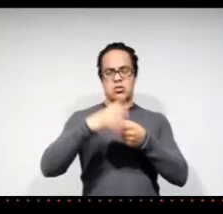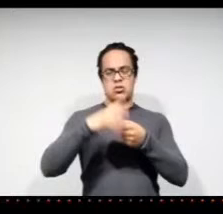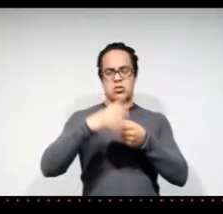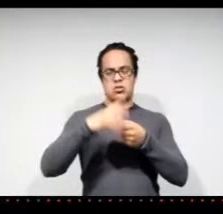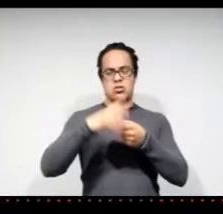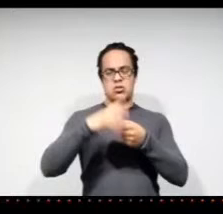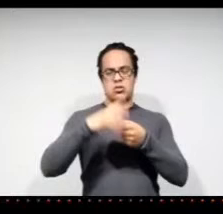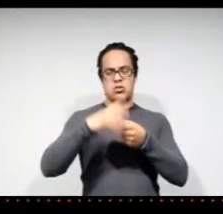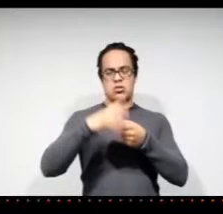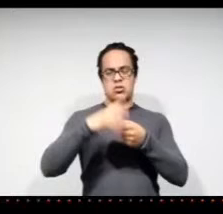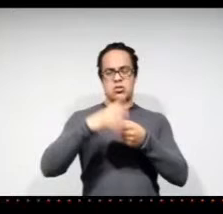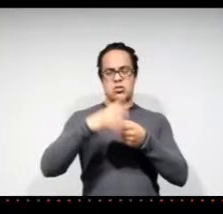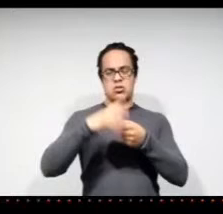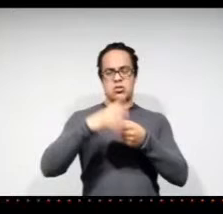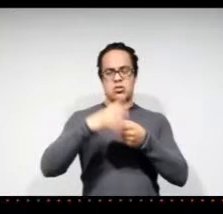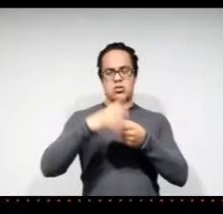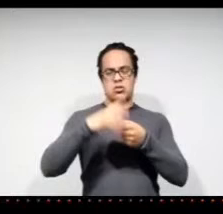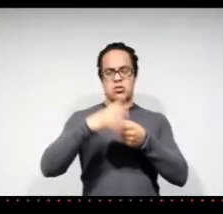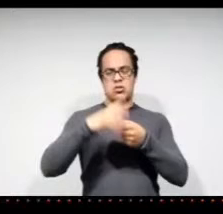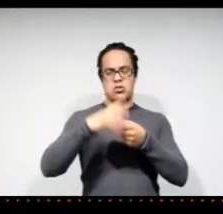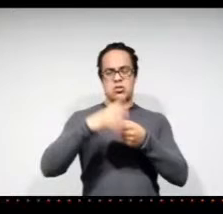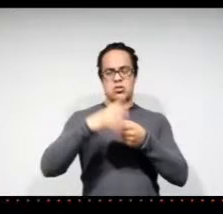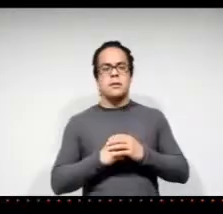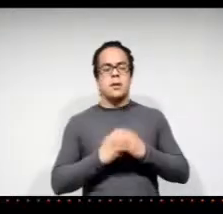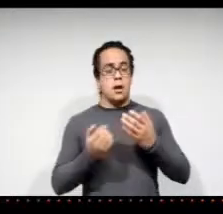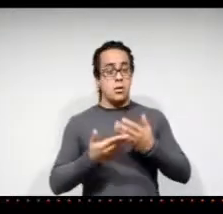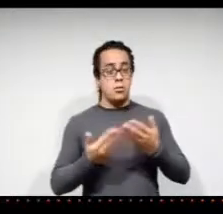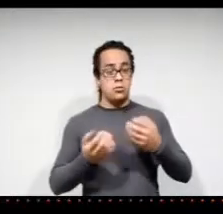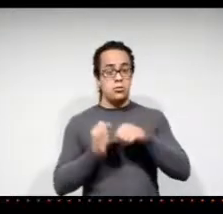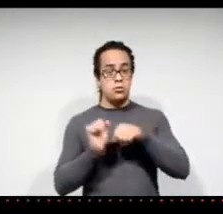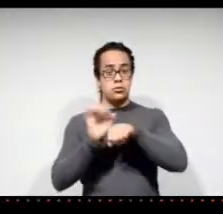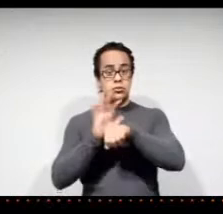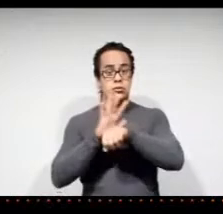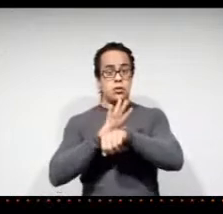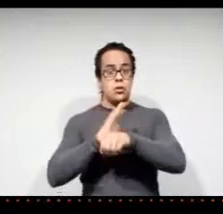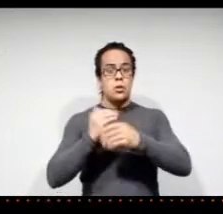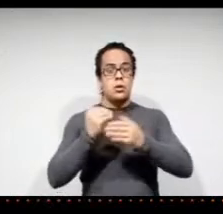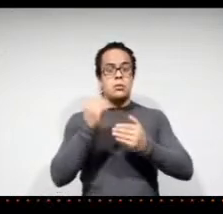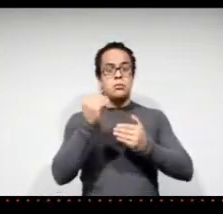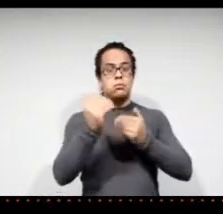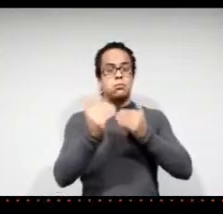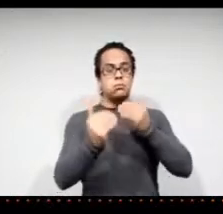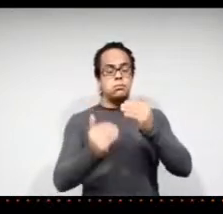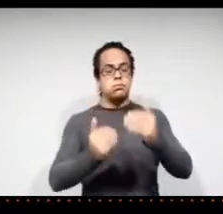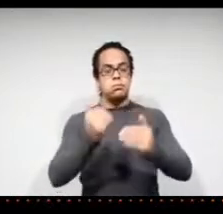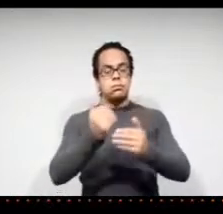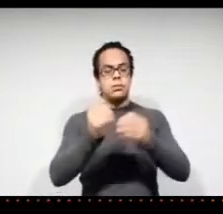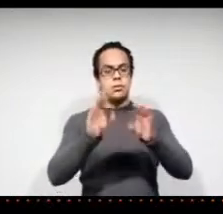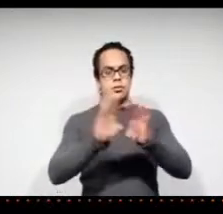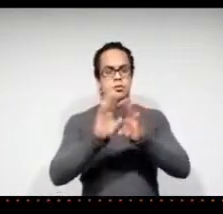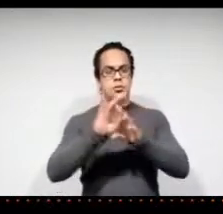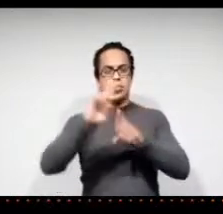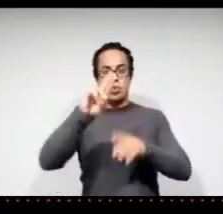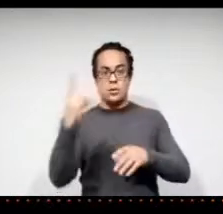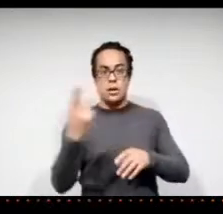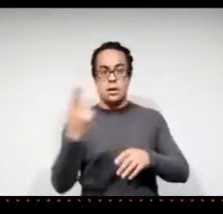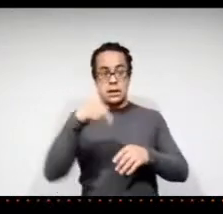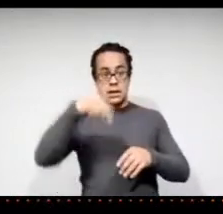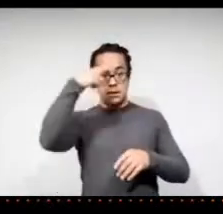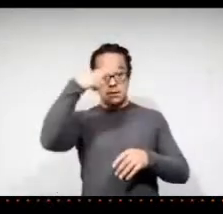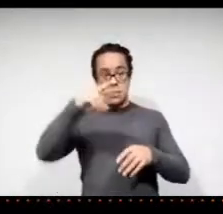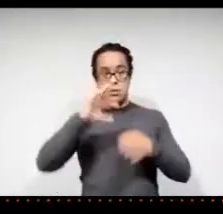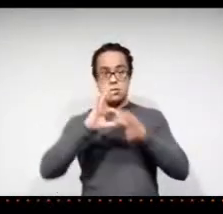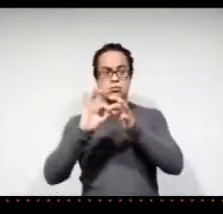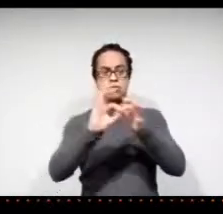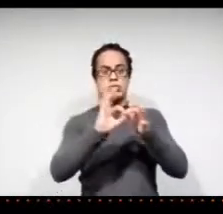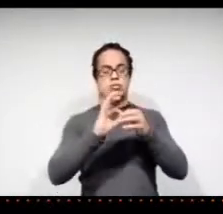pandemia son ejemplos de situaciones que exigen colaboración entre las instituciones mexicanas. Entonces, con esto comenzamos